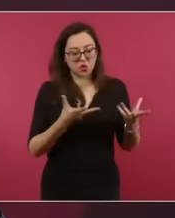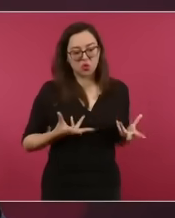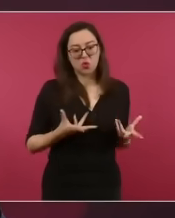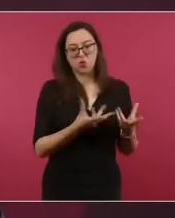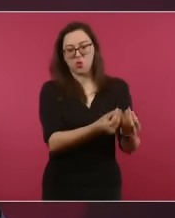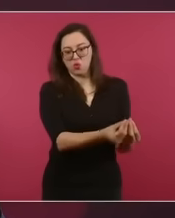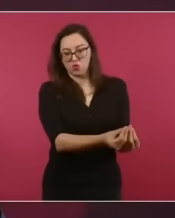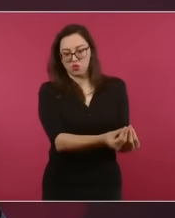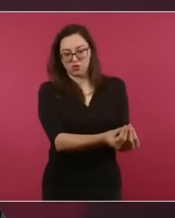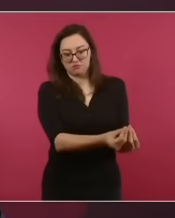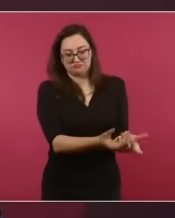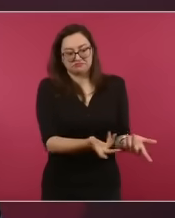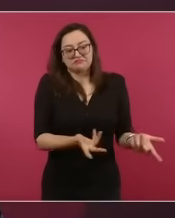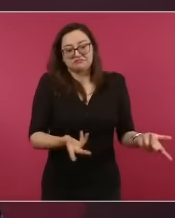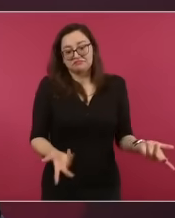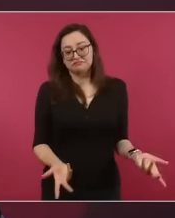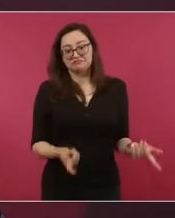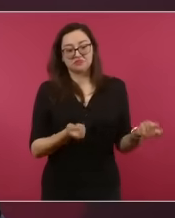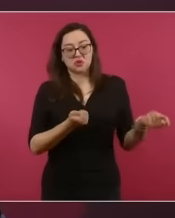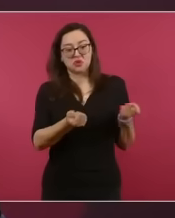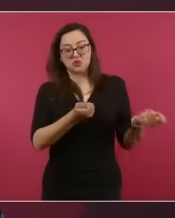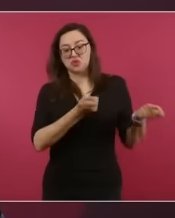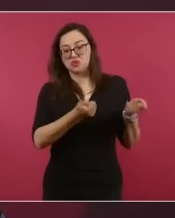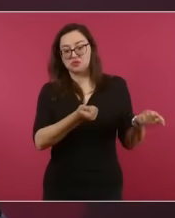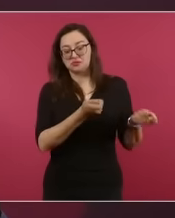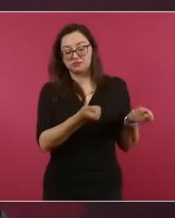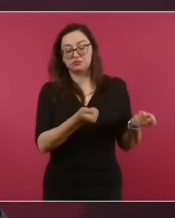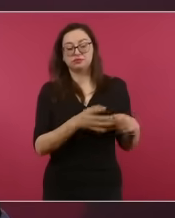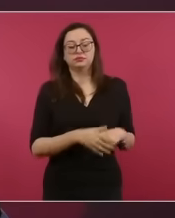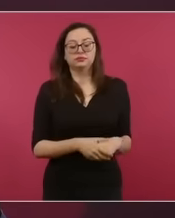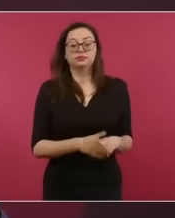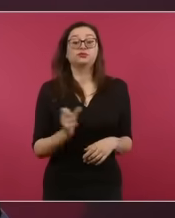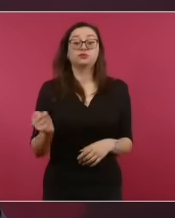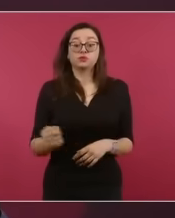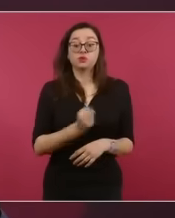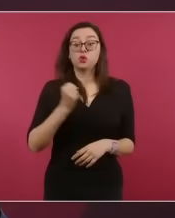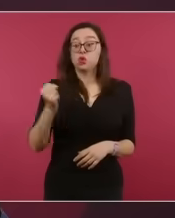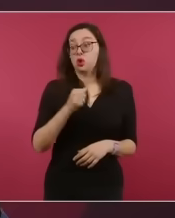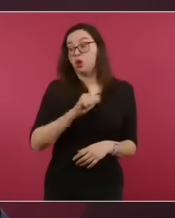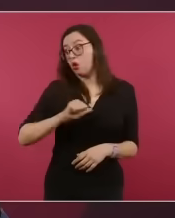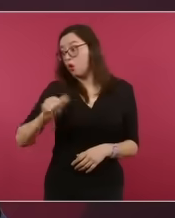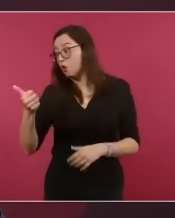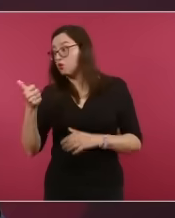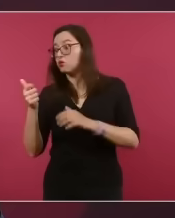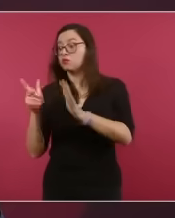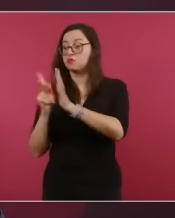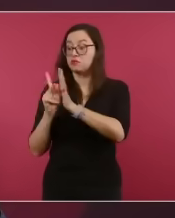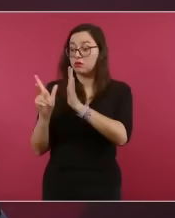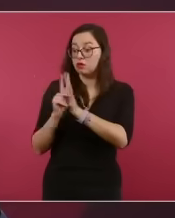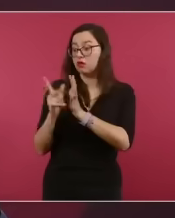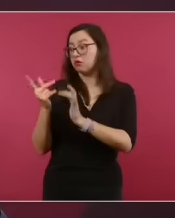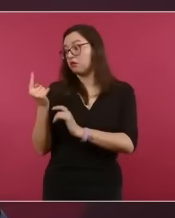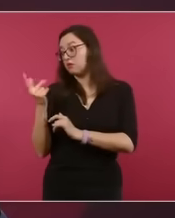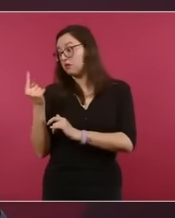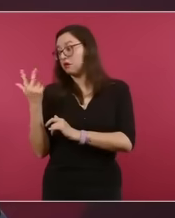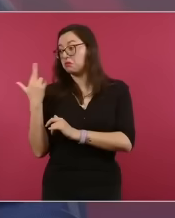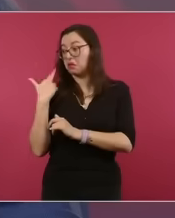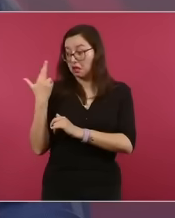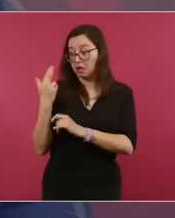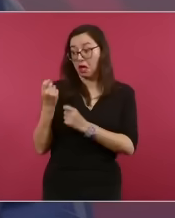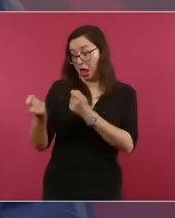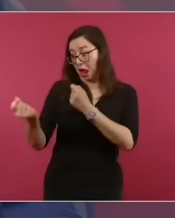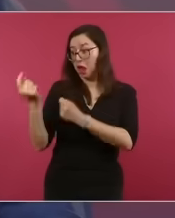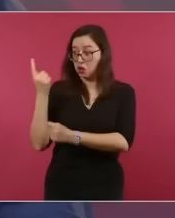Afortunadamente hay medios independientes, libres, auténticamente independientes,